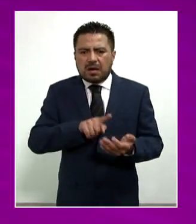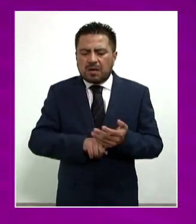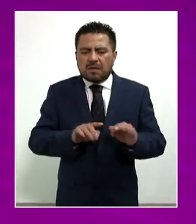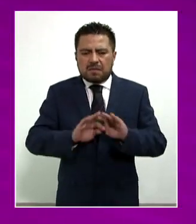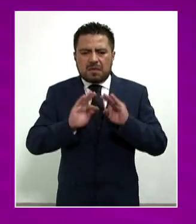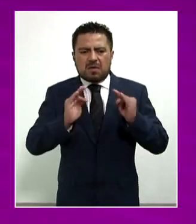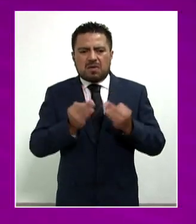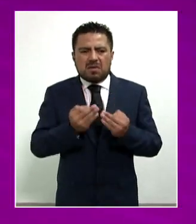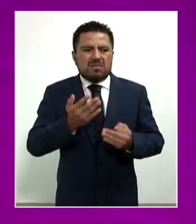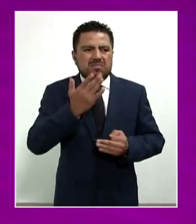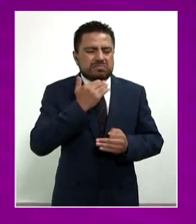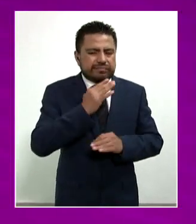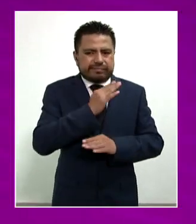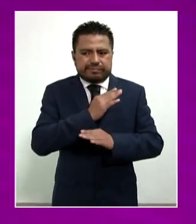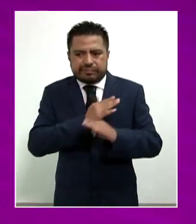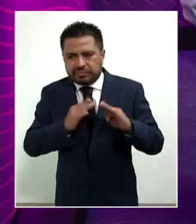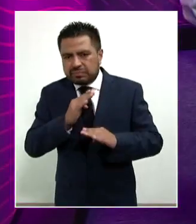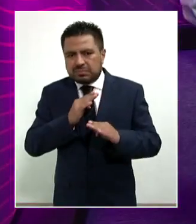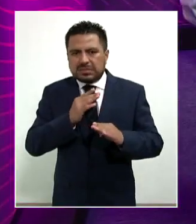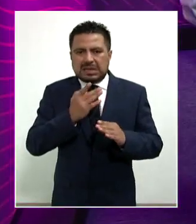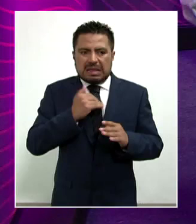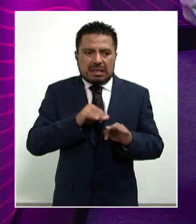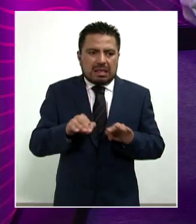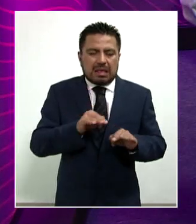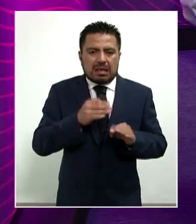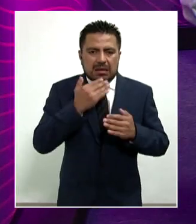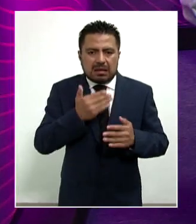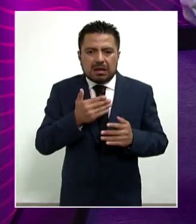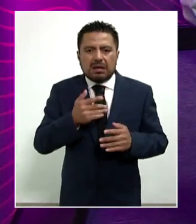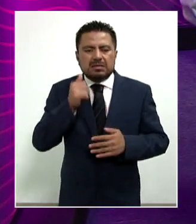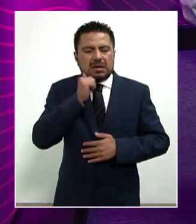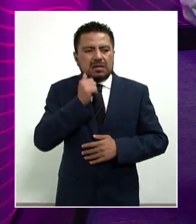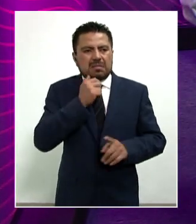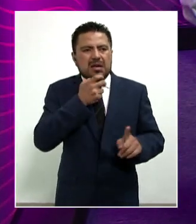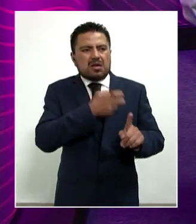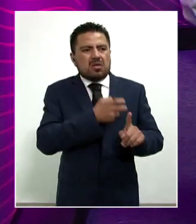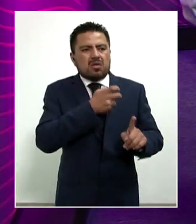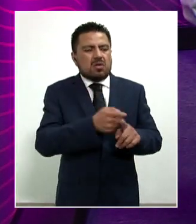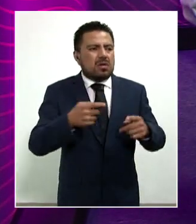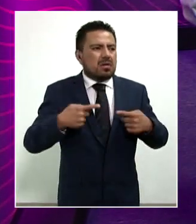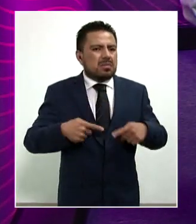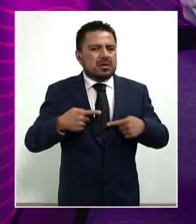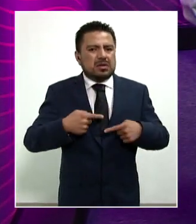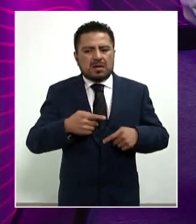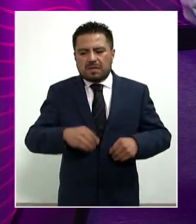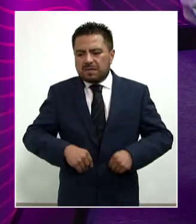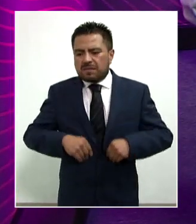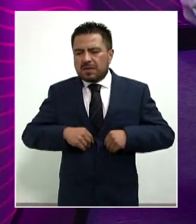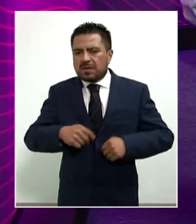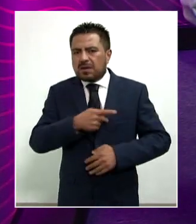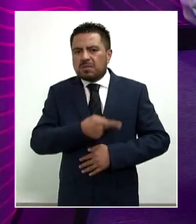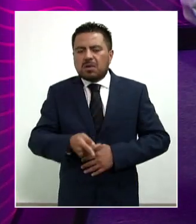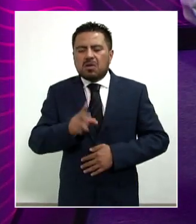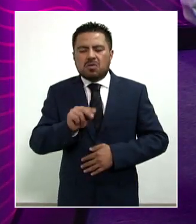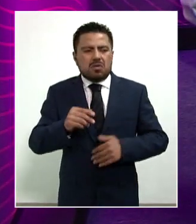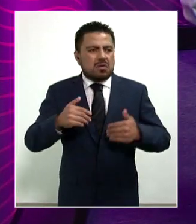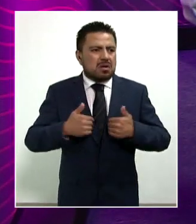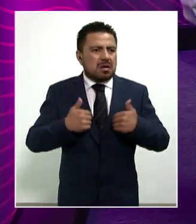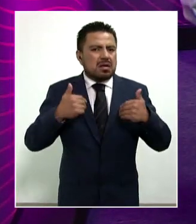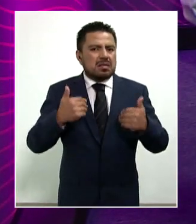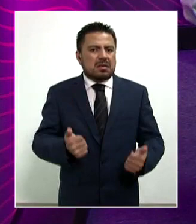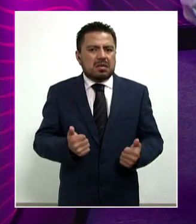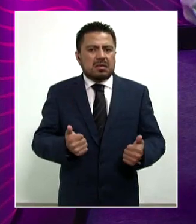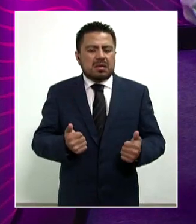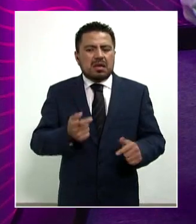informal muy precario. Siempre tendemos a culpar a la persona que vive en pobreza, sin entender